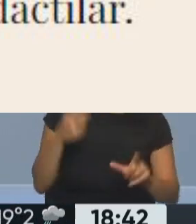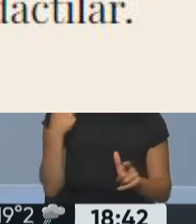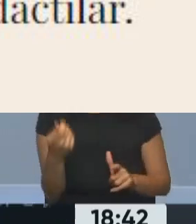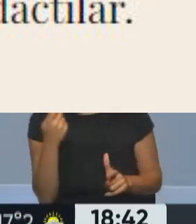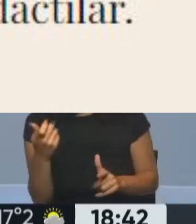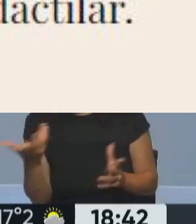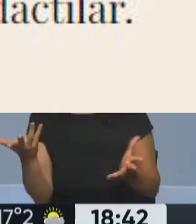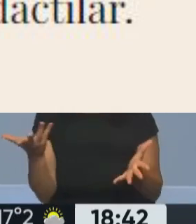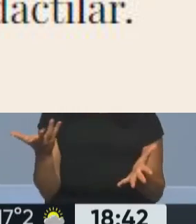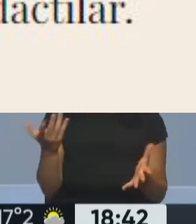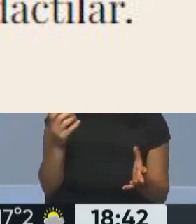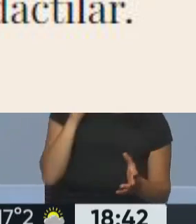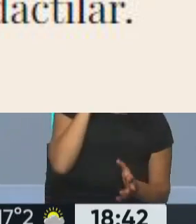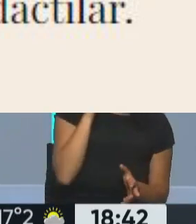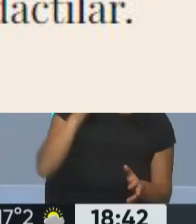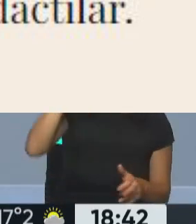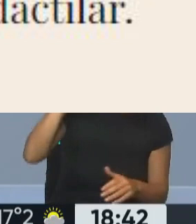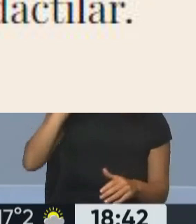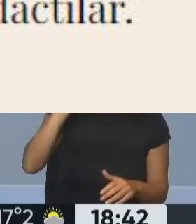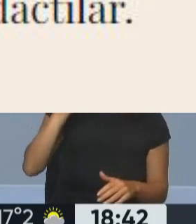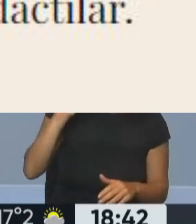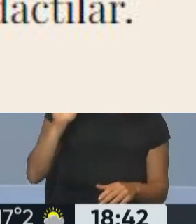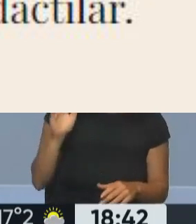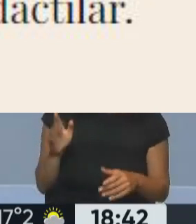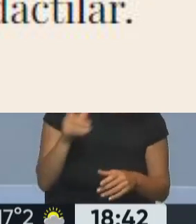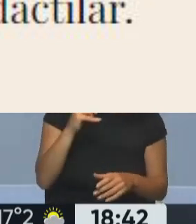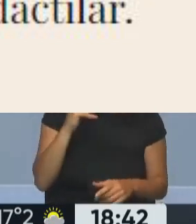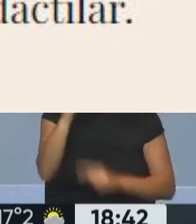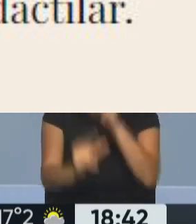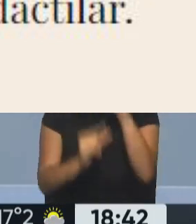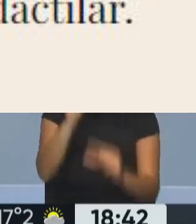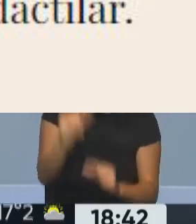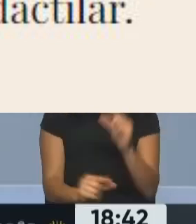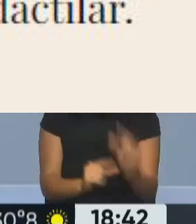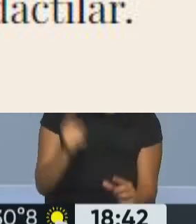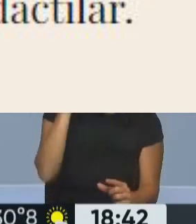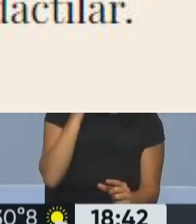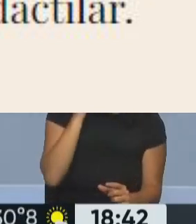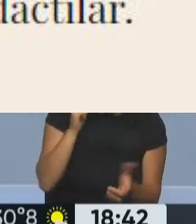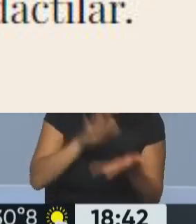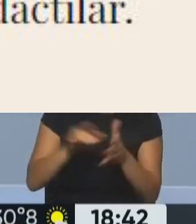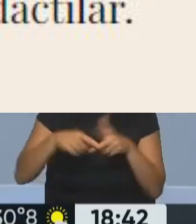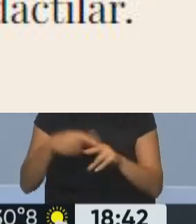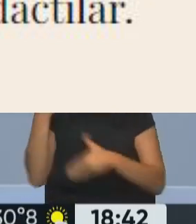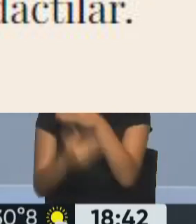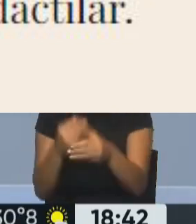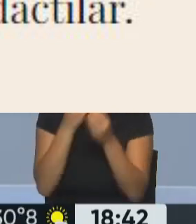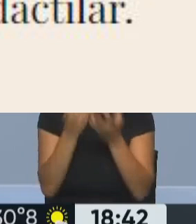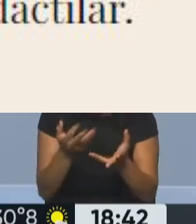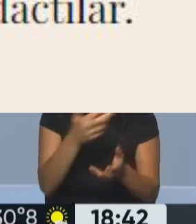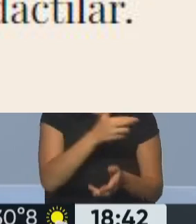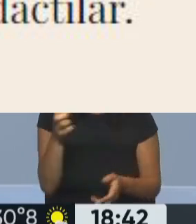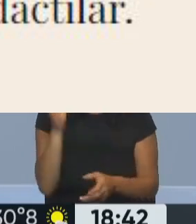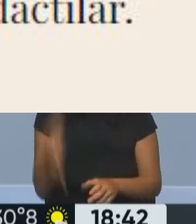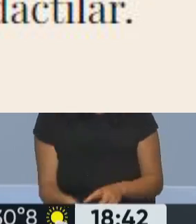o de crédito, en cualquier farmacia o supermercado adherido. 3. Retirando efectivo en un cajero automático con la huella dactilar.